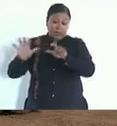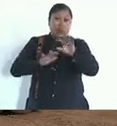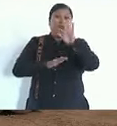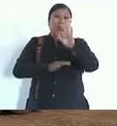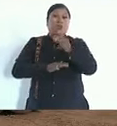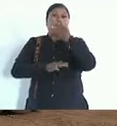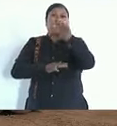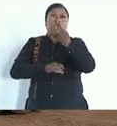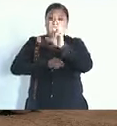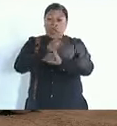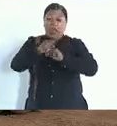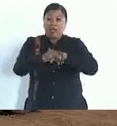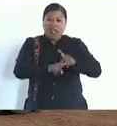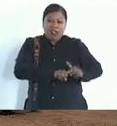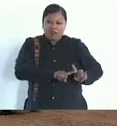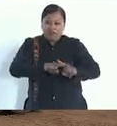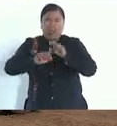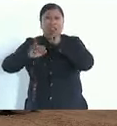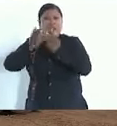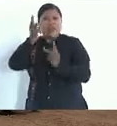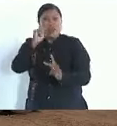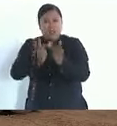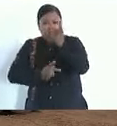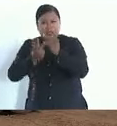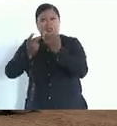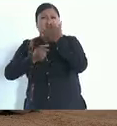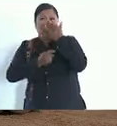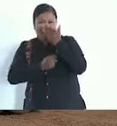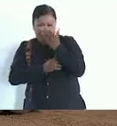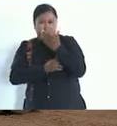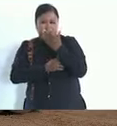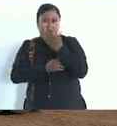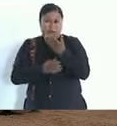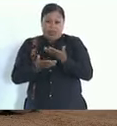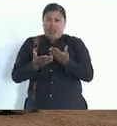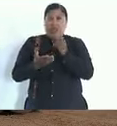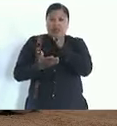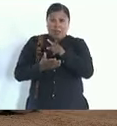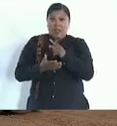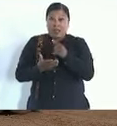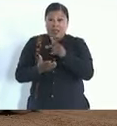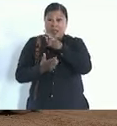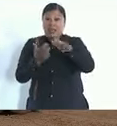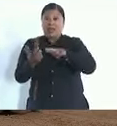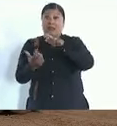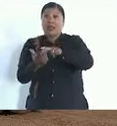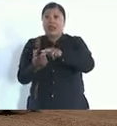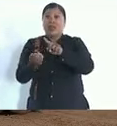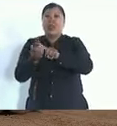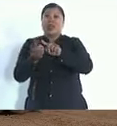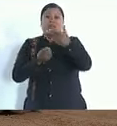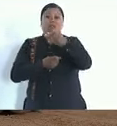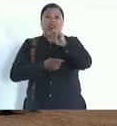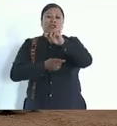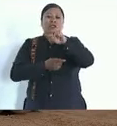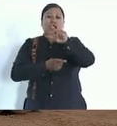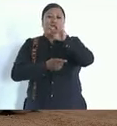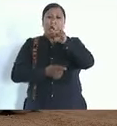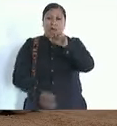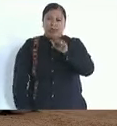2.748 especies de flora y fauna. Adicionalmente, en la región de Chimalapas,